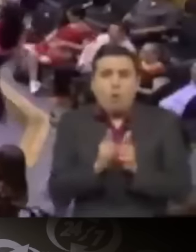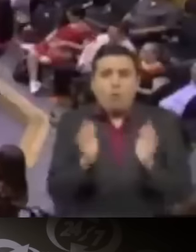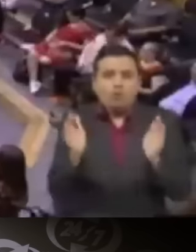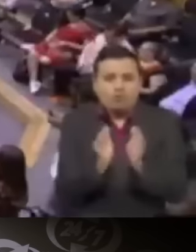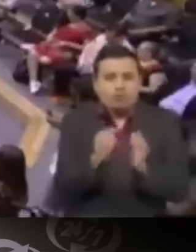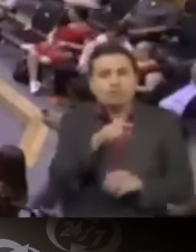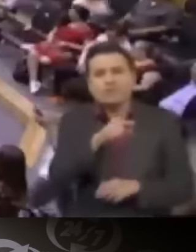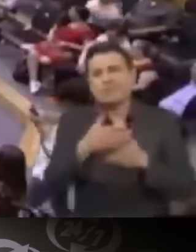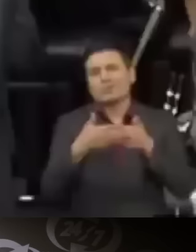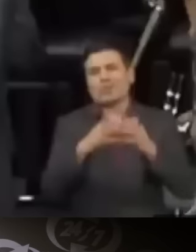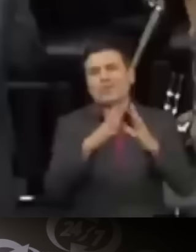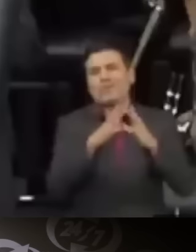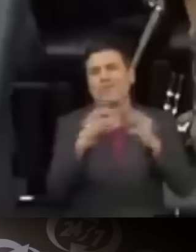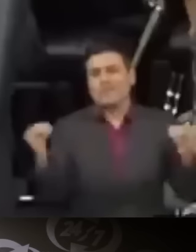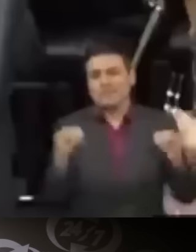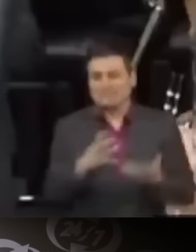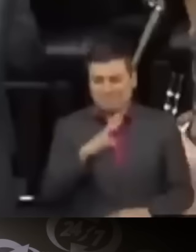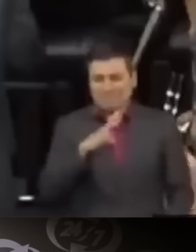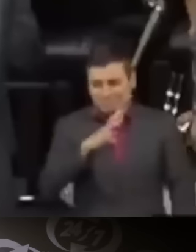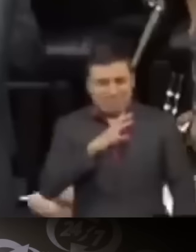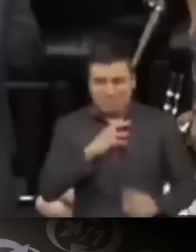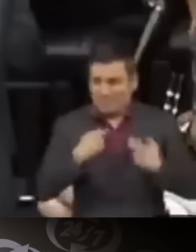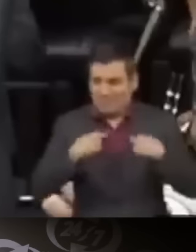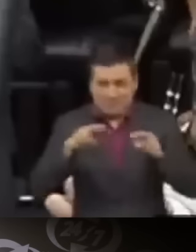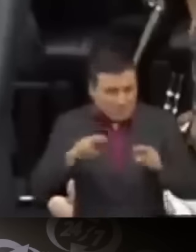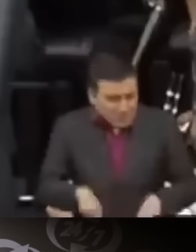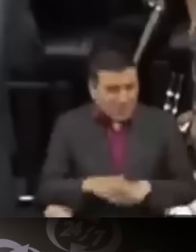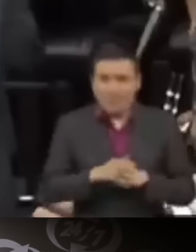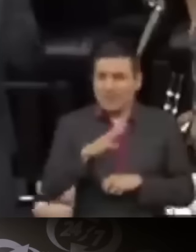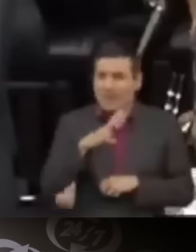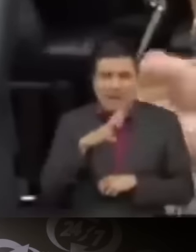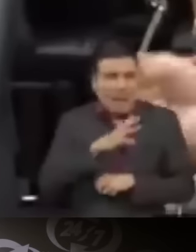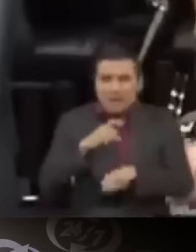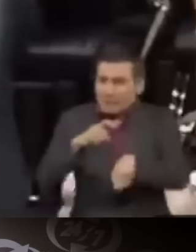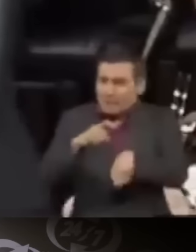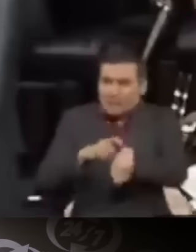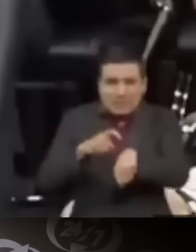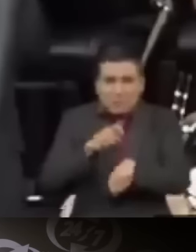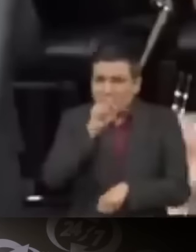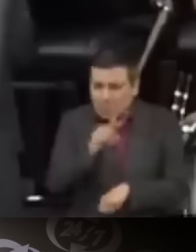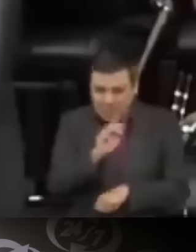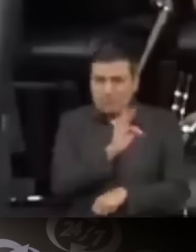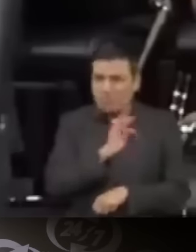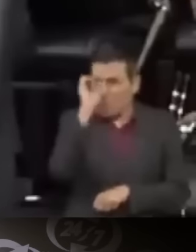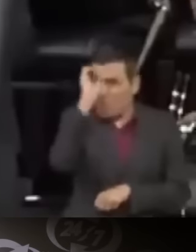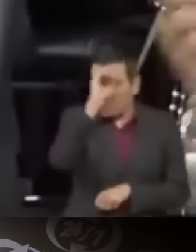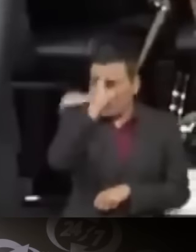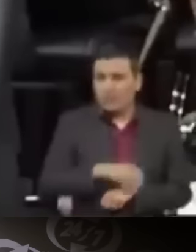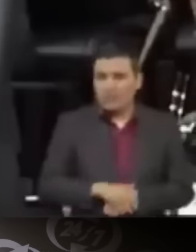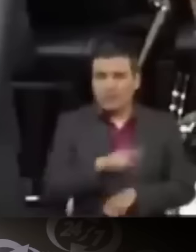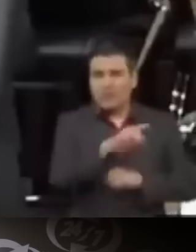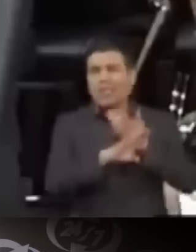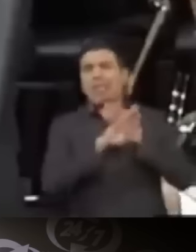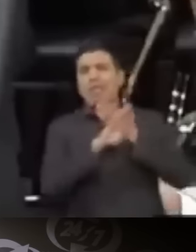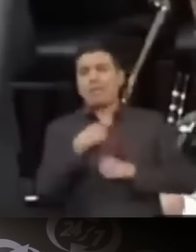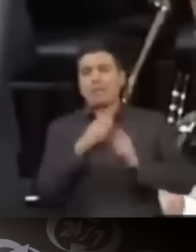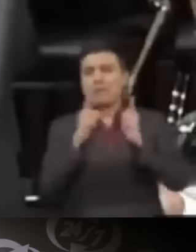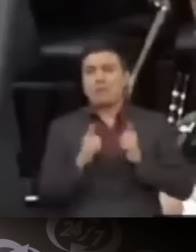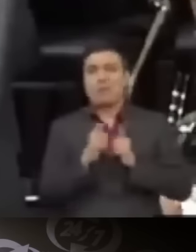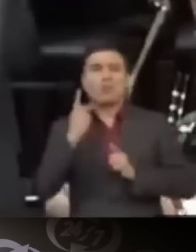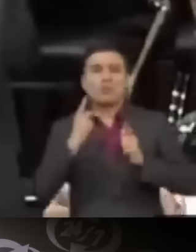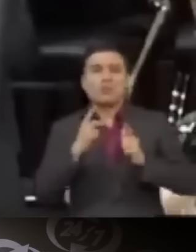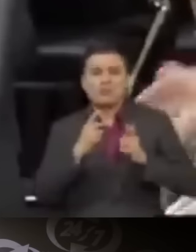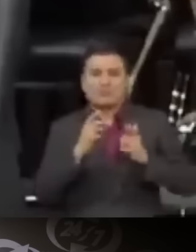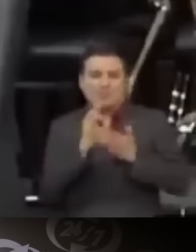en vías de extinción, tienen la misma representación y el mismo tiempo para hacer uso de la voz, entonces son necesarios los ataques hacia la mayoría. Y